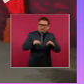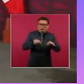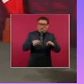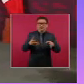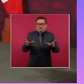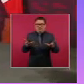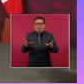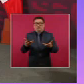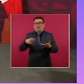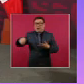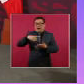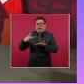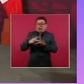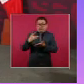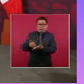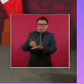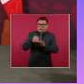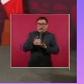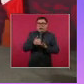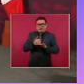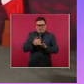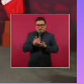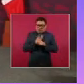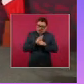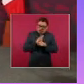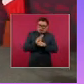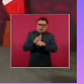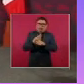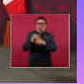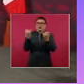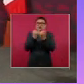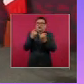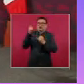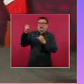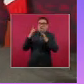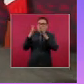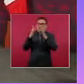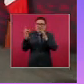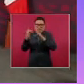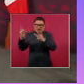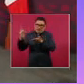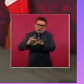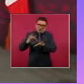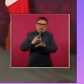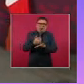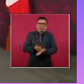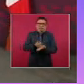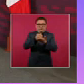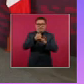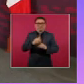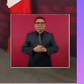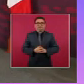trabajando, nos están ayudando desde Francia,